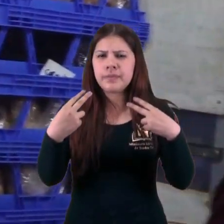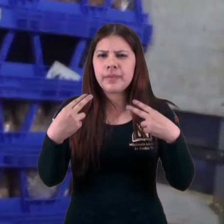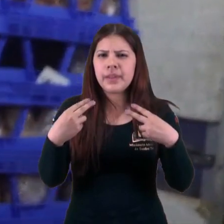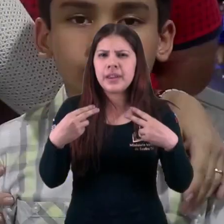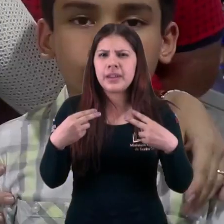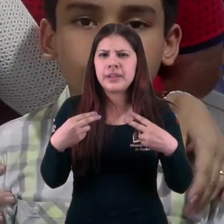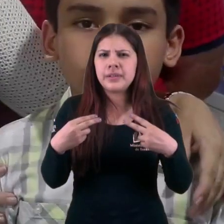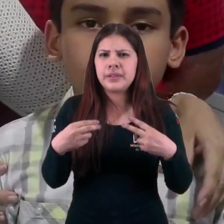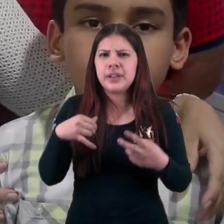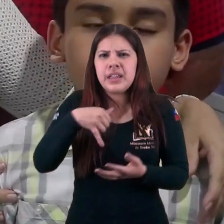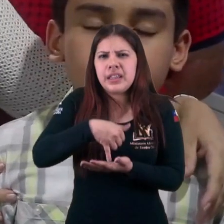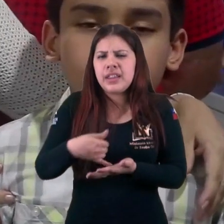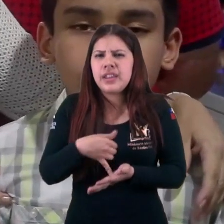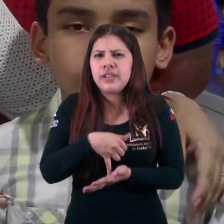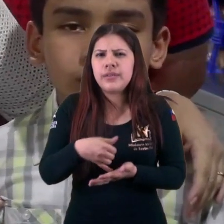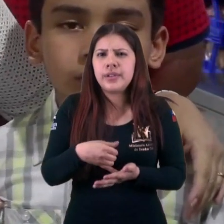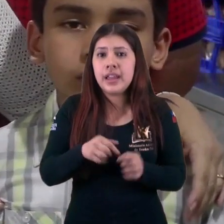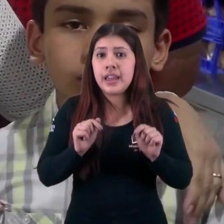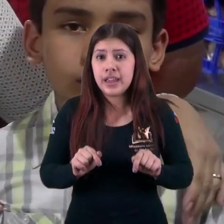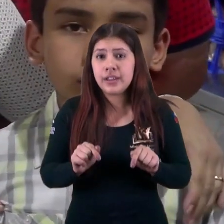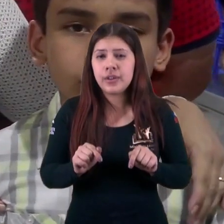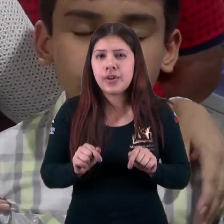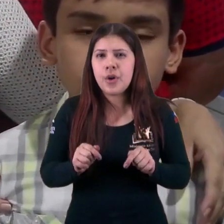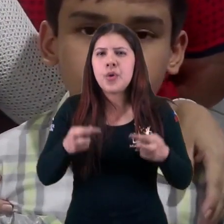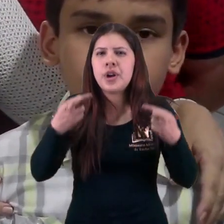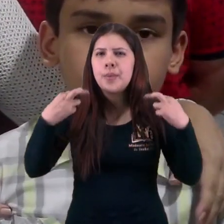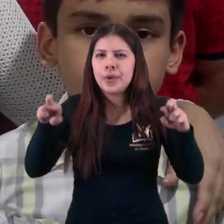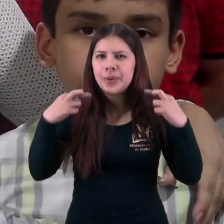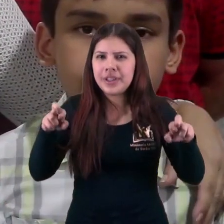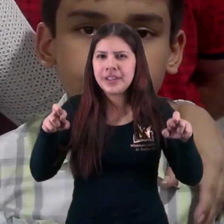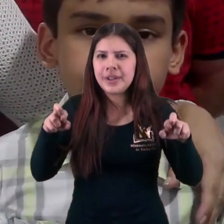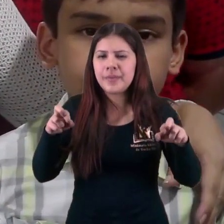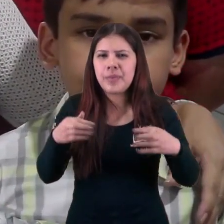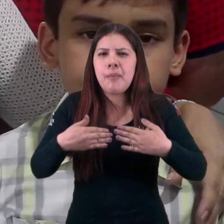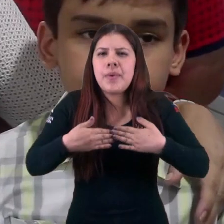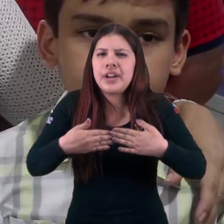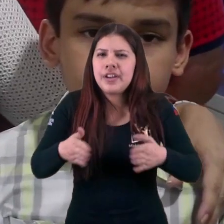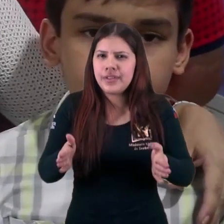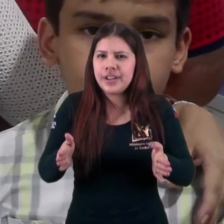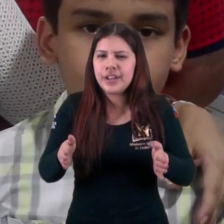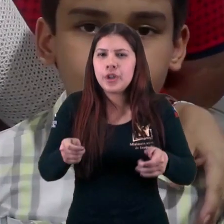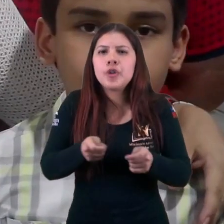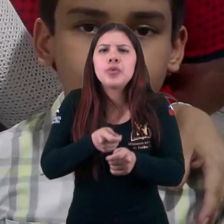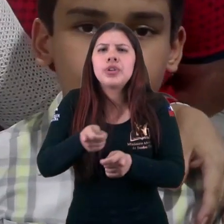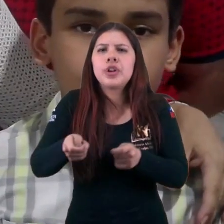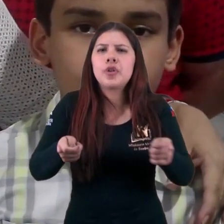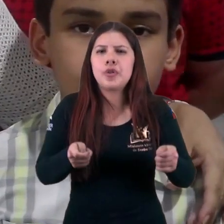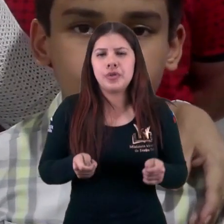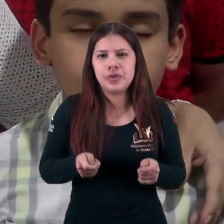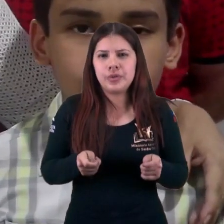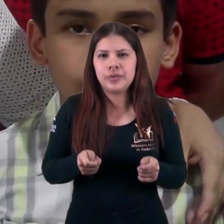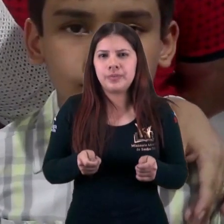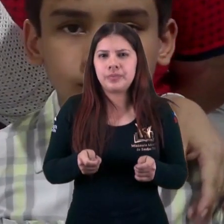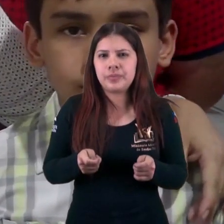cesantía. Esta sería una buena oportunidad para abrir tu negocio propio y pasar a ser un